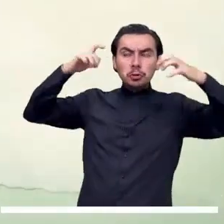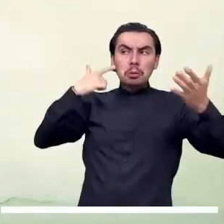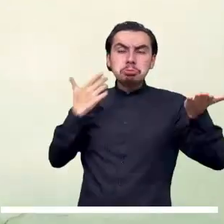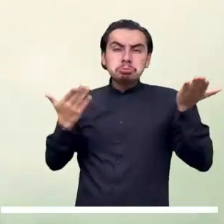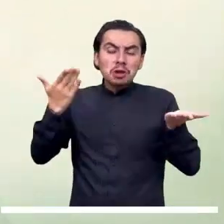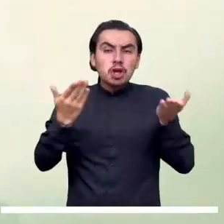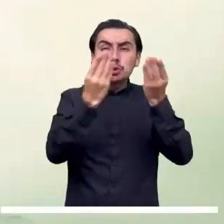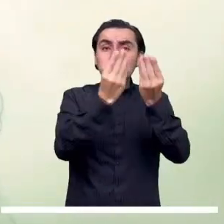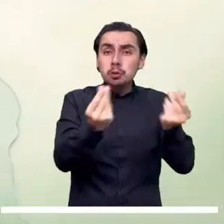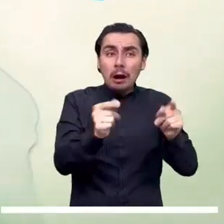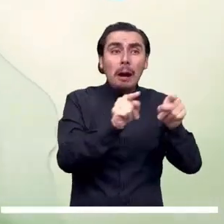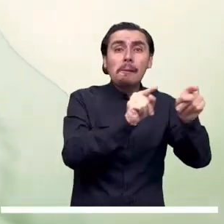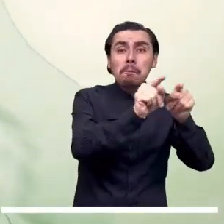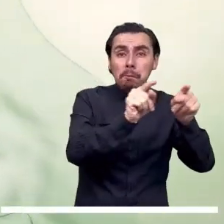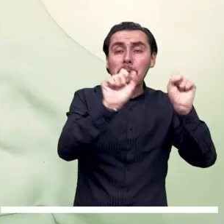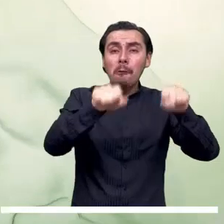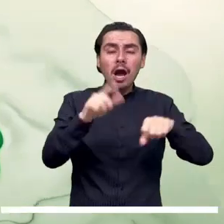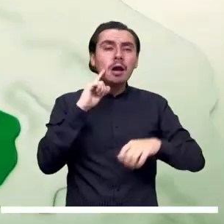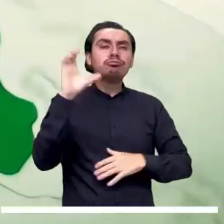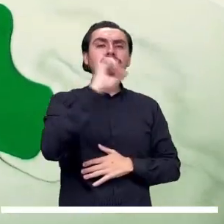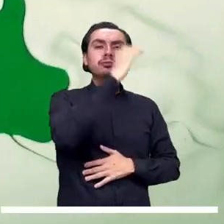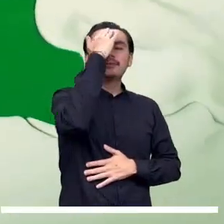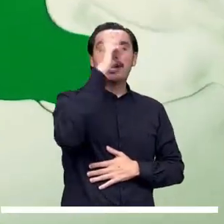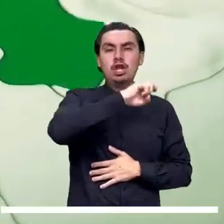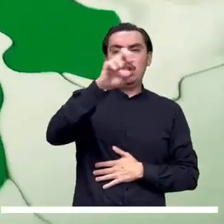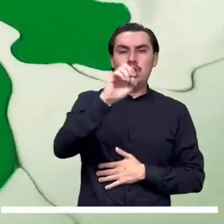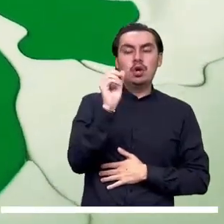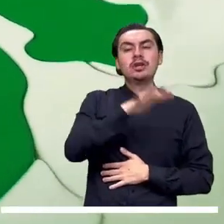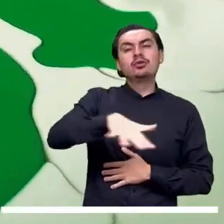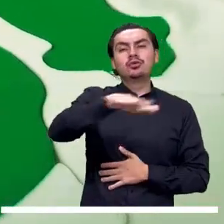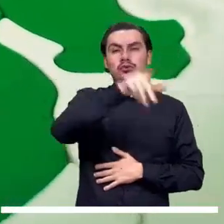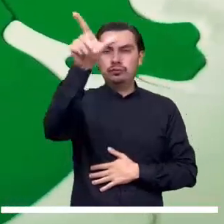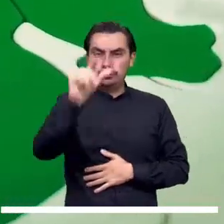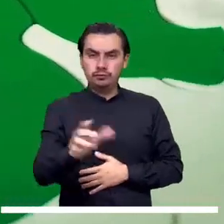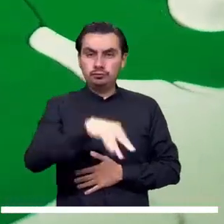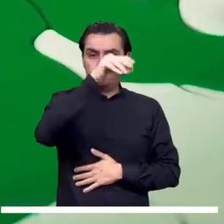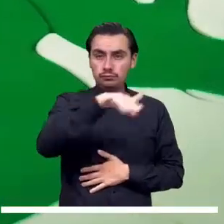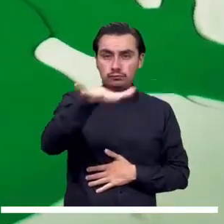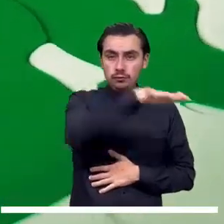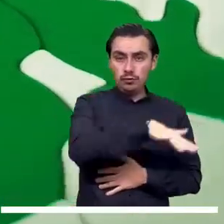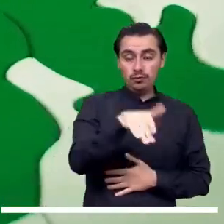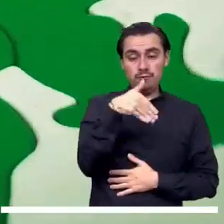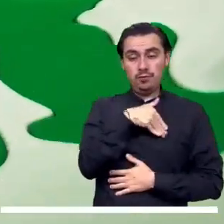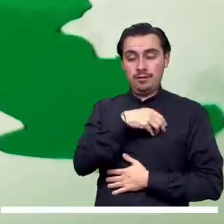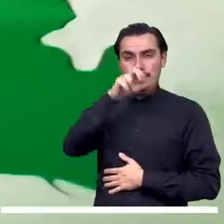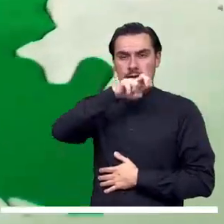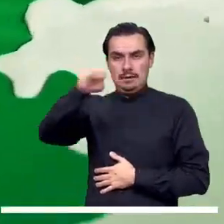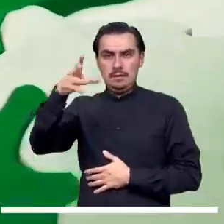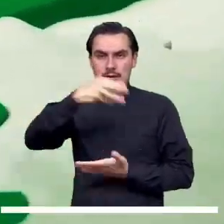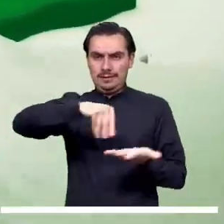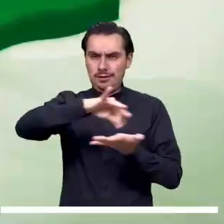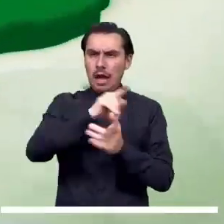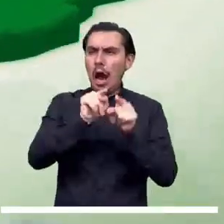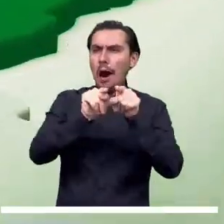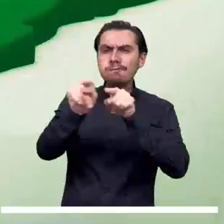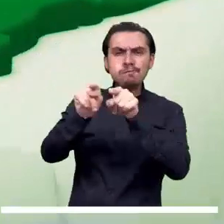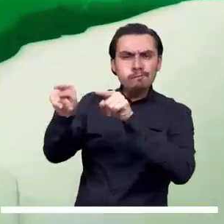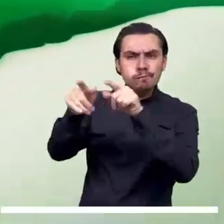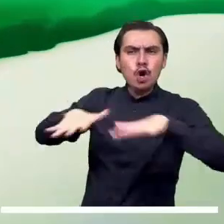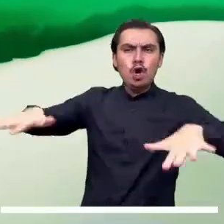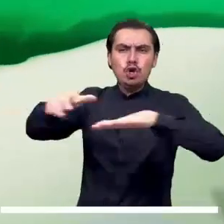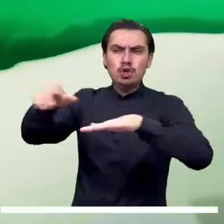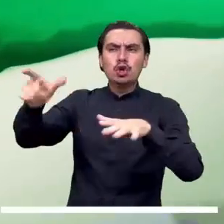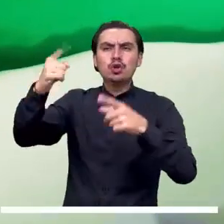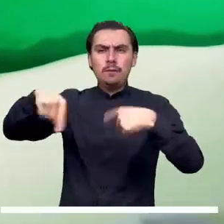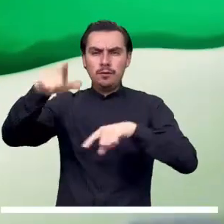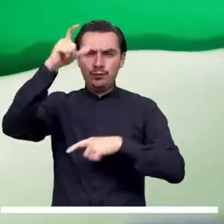entre ligera y parcialmente nublado en la región Caribe, por lo cual se esperan lluvias en Atlántico, Magdalena, La Guajira y